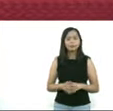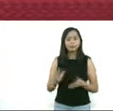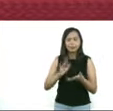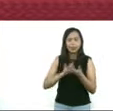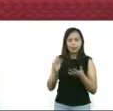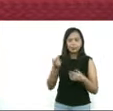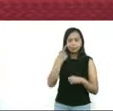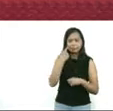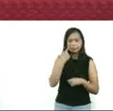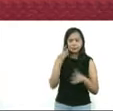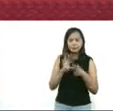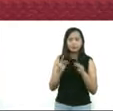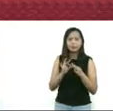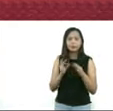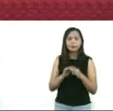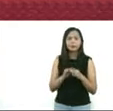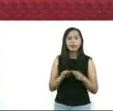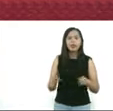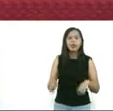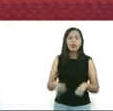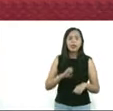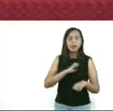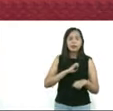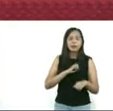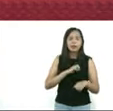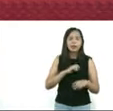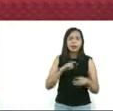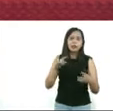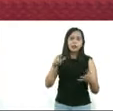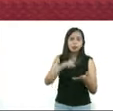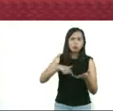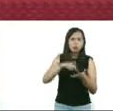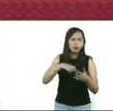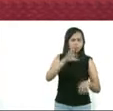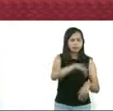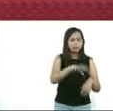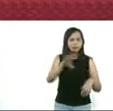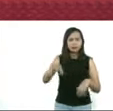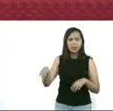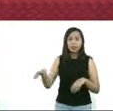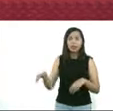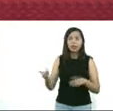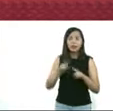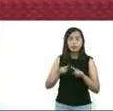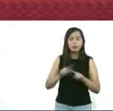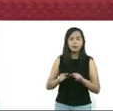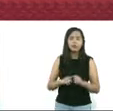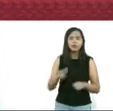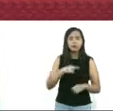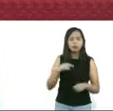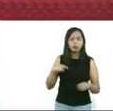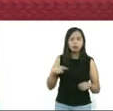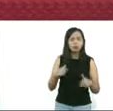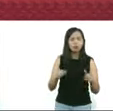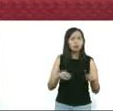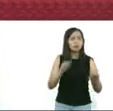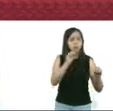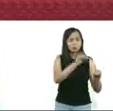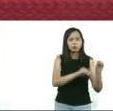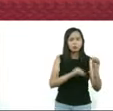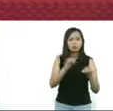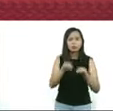Gracias. En este caso, el criterio principal es el número de sedes que se van a estar cubriendo, entonces vamos a tener presencia en todas las casillas y todas